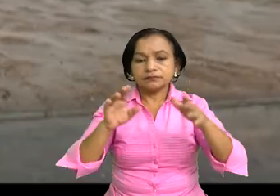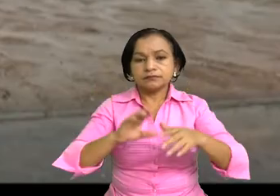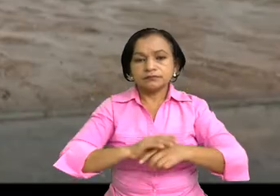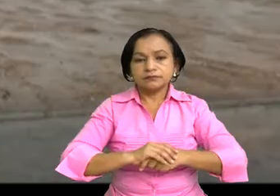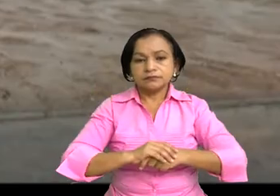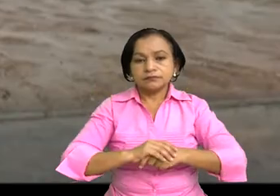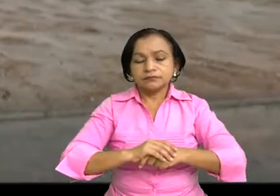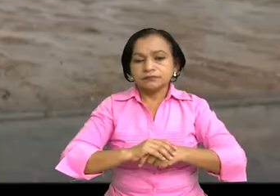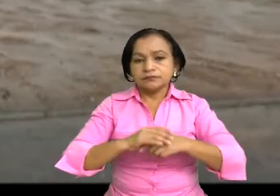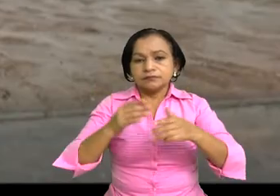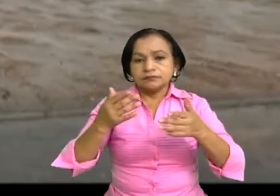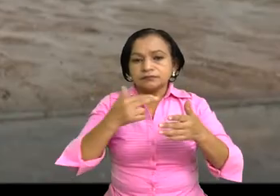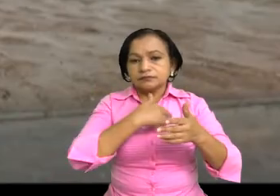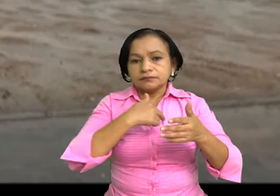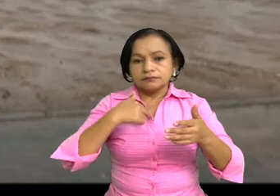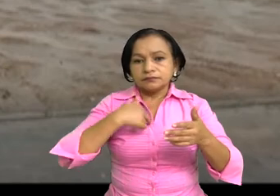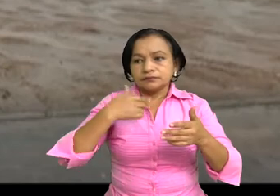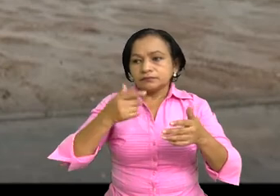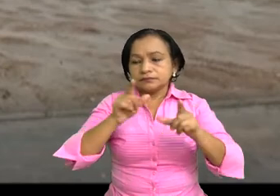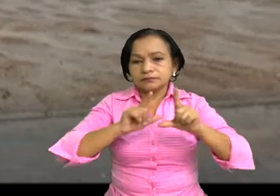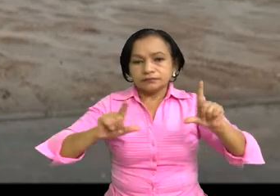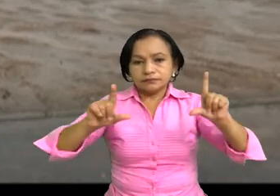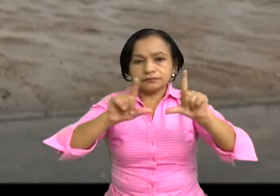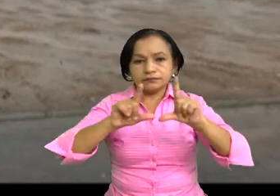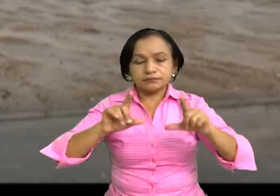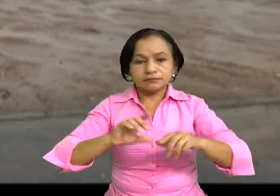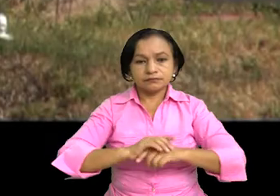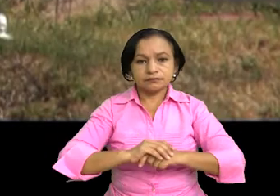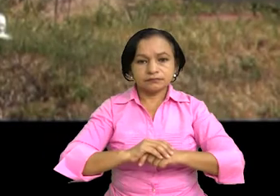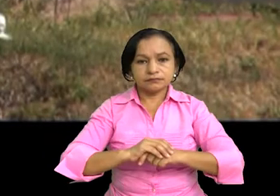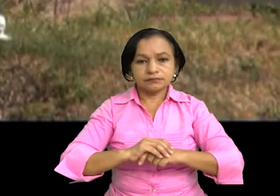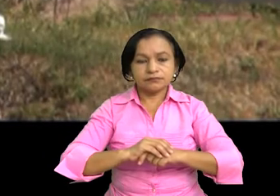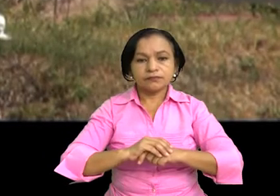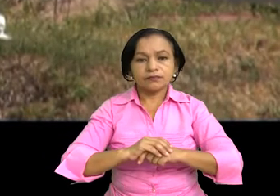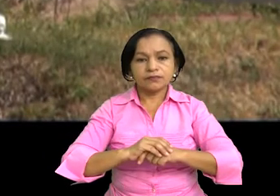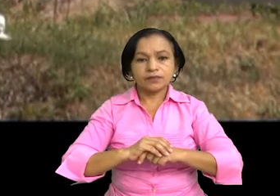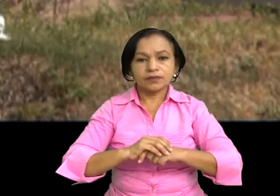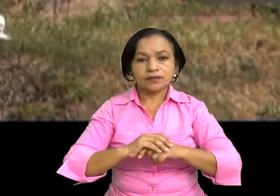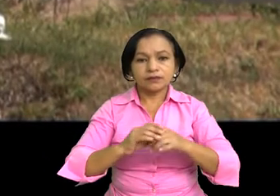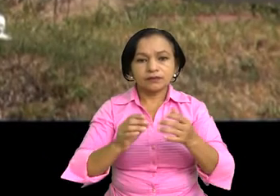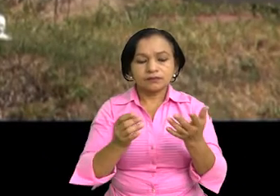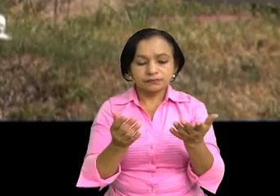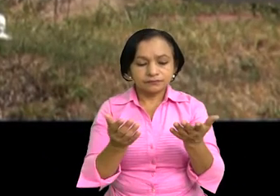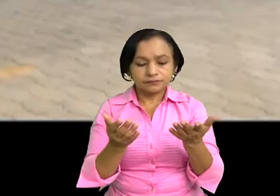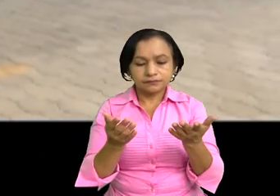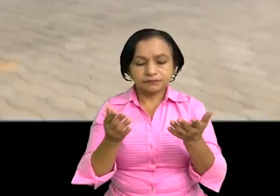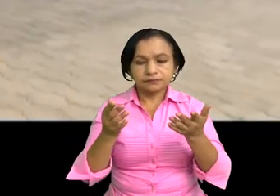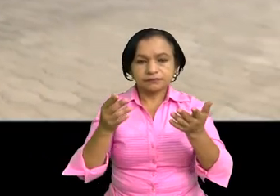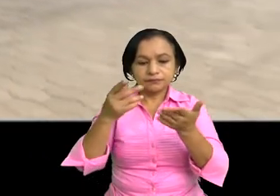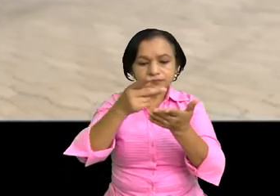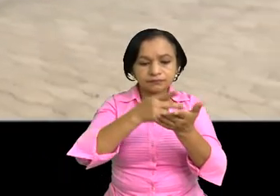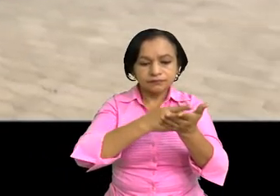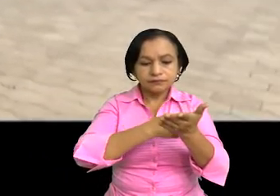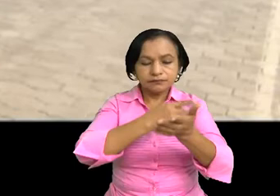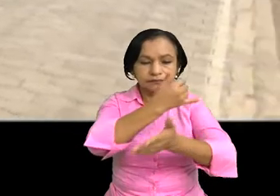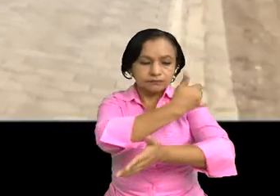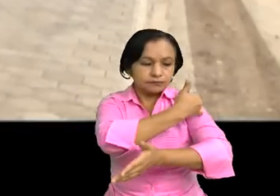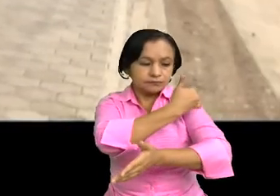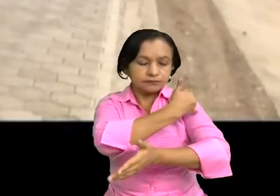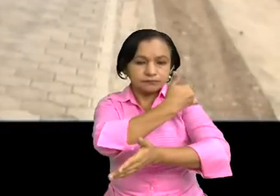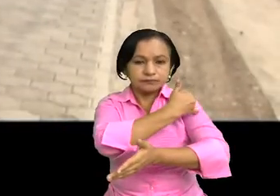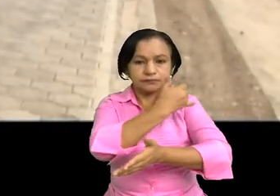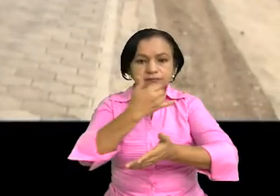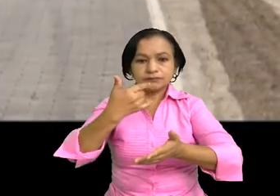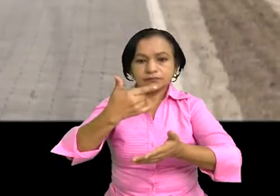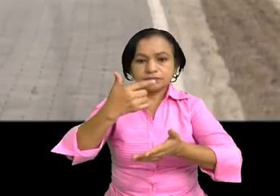de producción agropecuaria en esa zona. Ese es el proyecto de acceso al Hospital Gaspar García